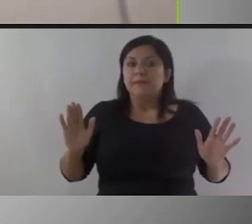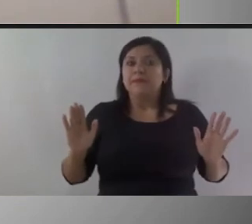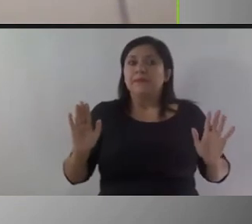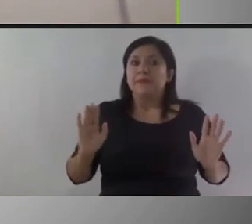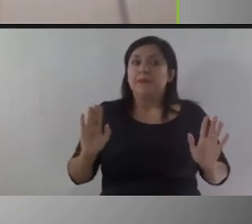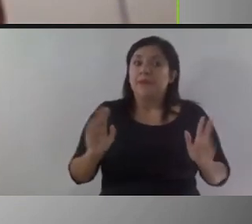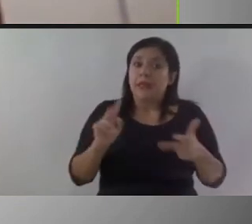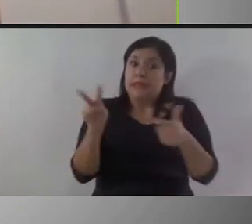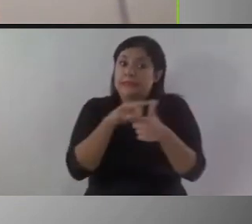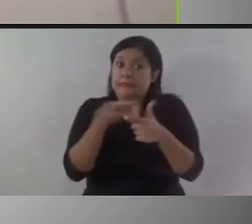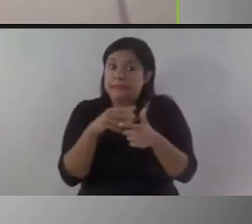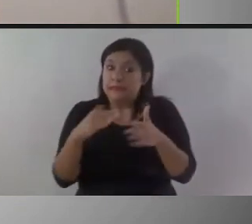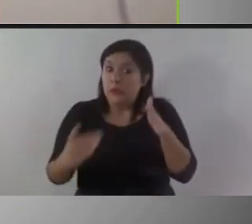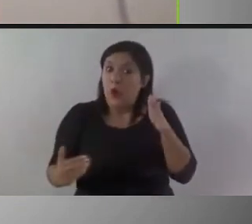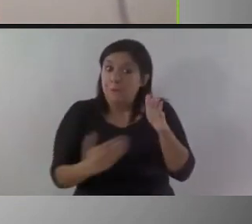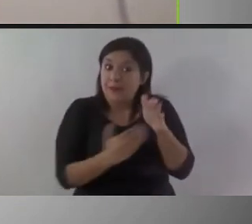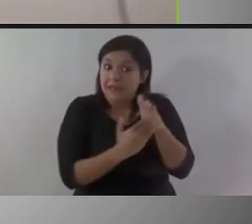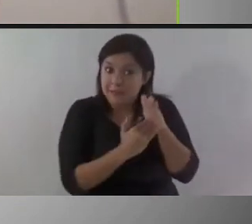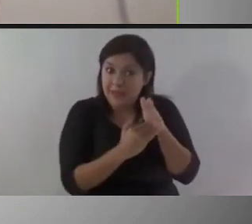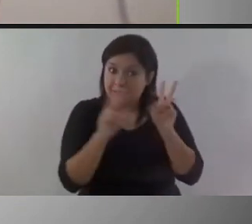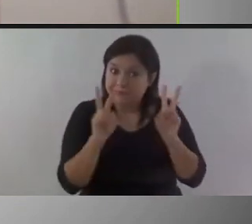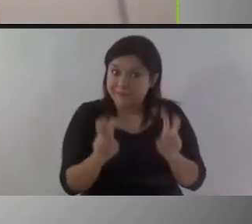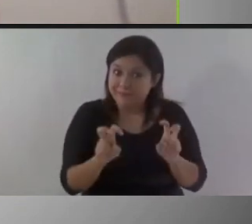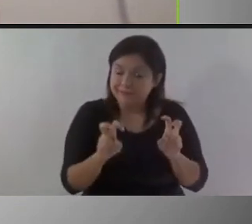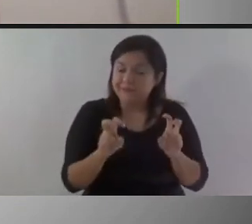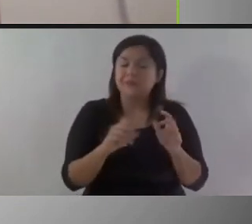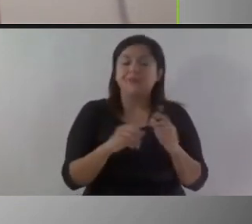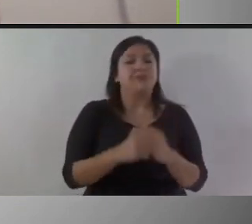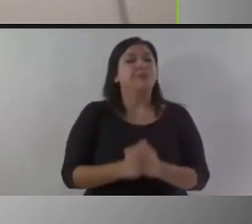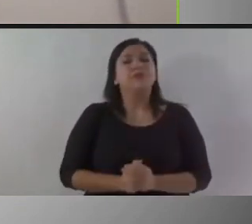esas dos líneas principales.